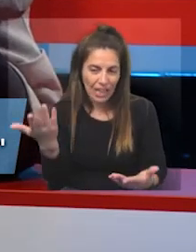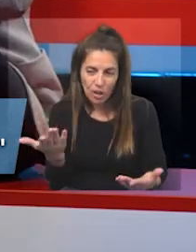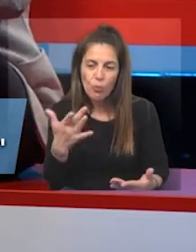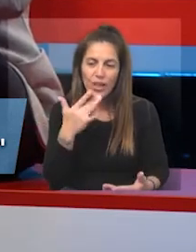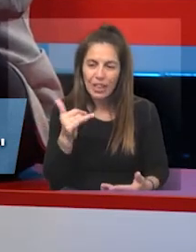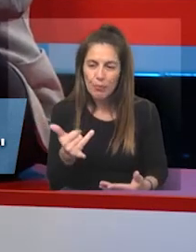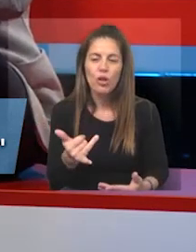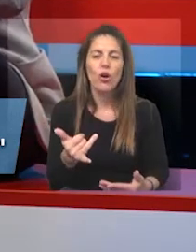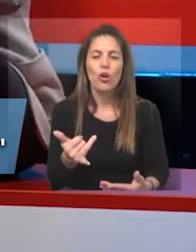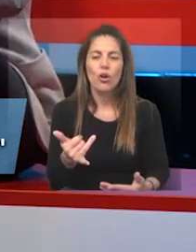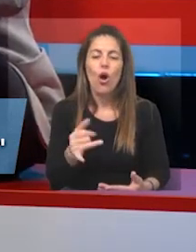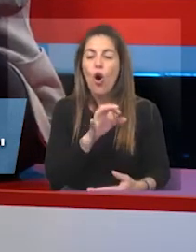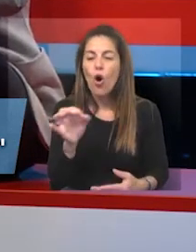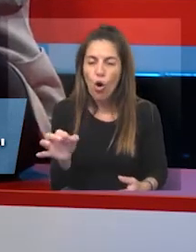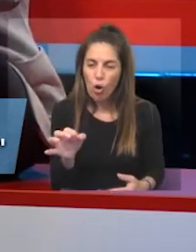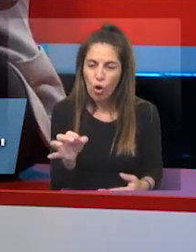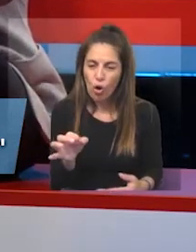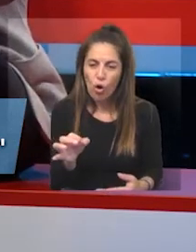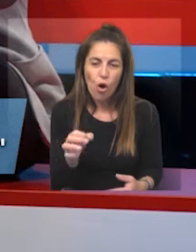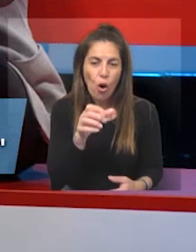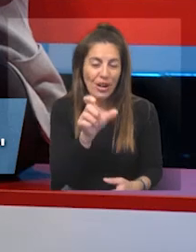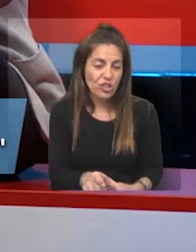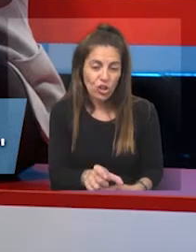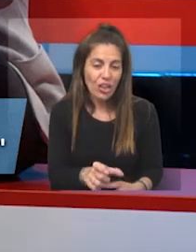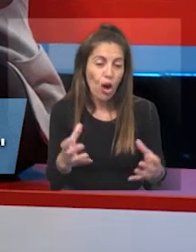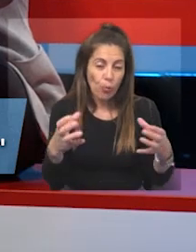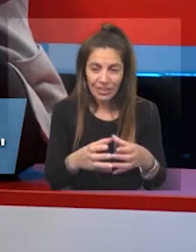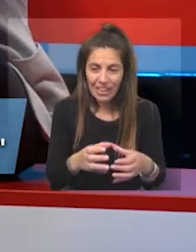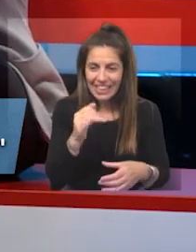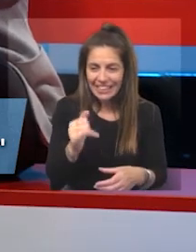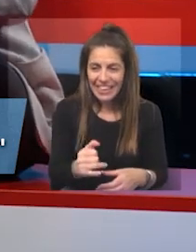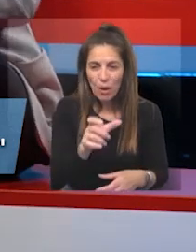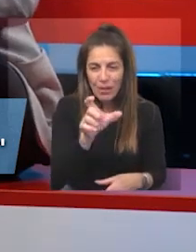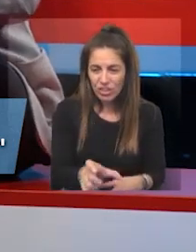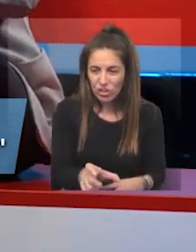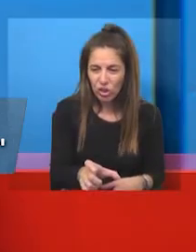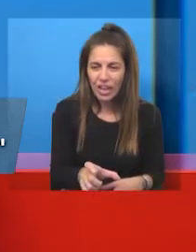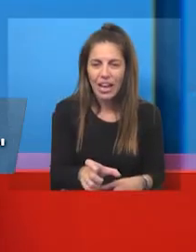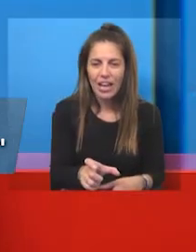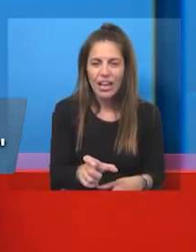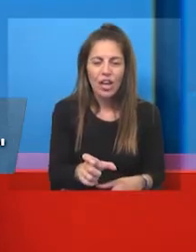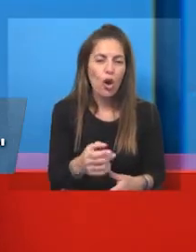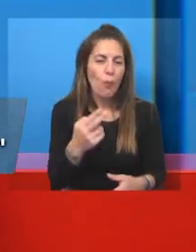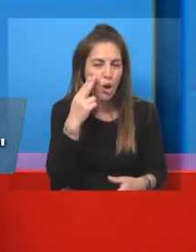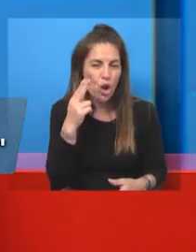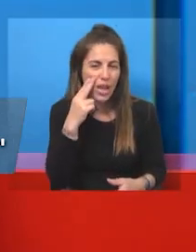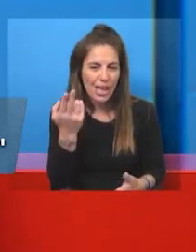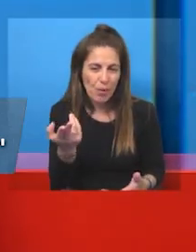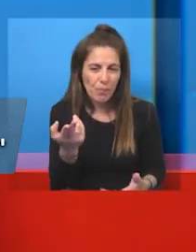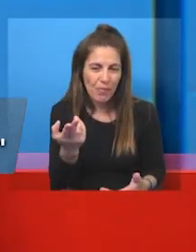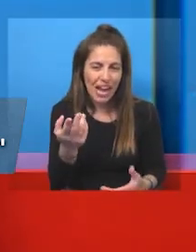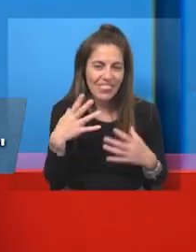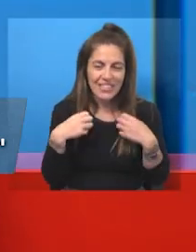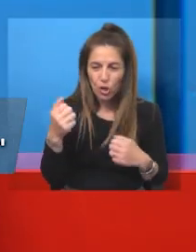por ejemplo eh o eh agentes comunitarios que tienen este personas eh que con trastornos este de la